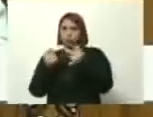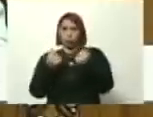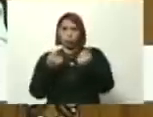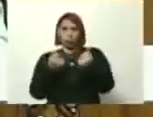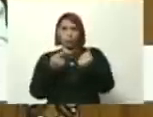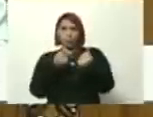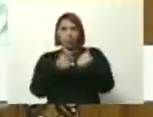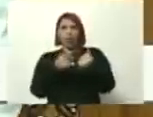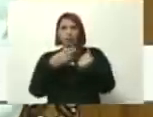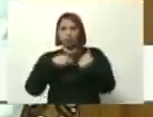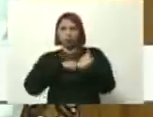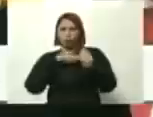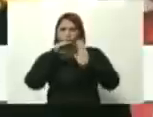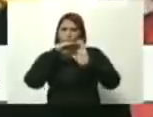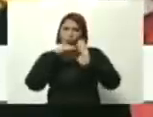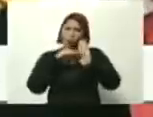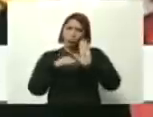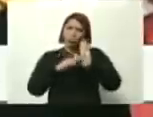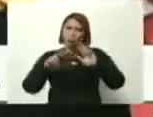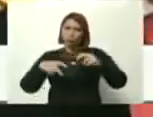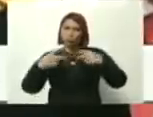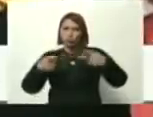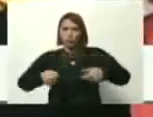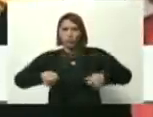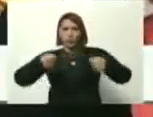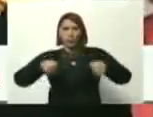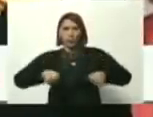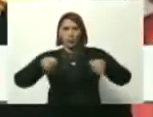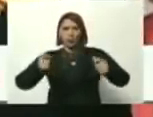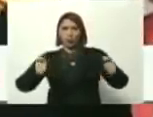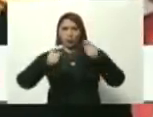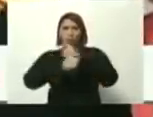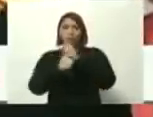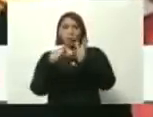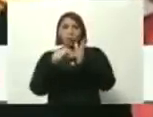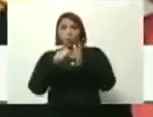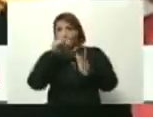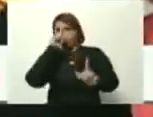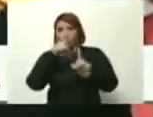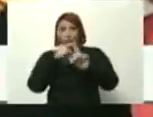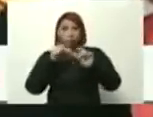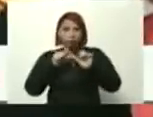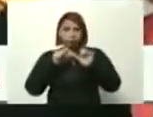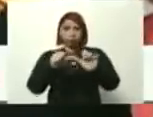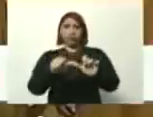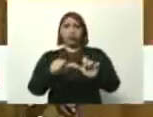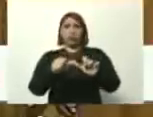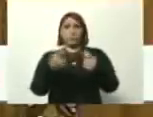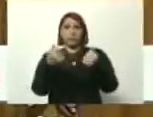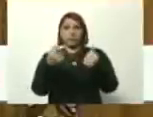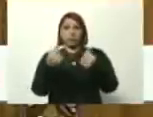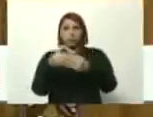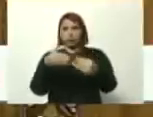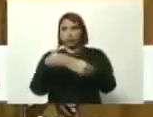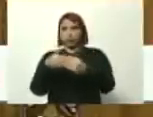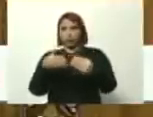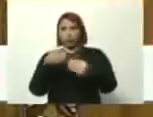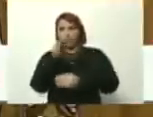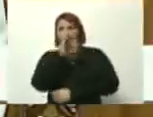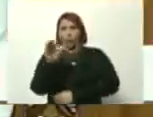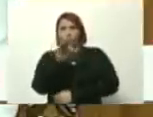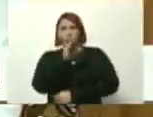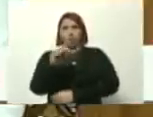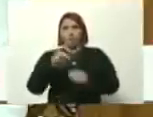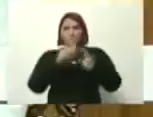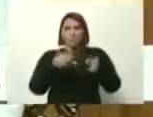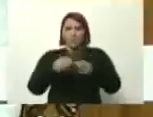Allí establecimos un nuevo mercado cambiario donde se fija el precio de la divisa en el promedio ponderado de las